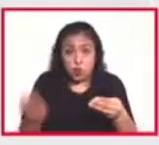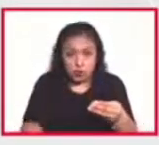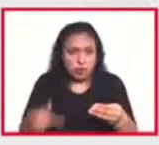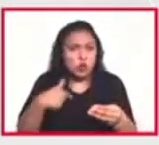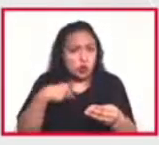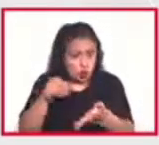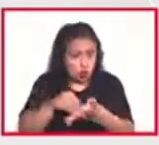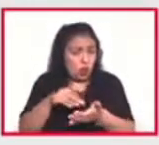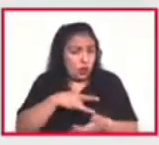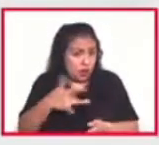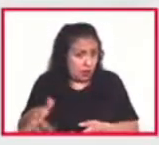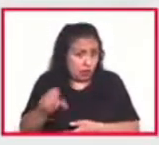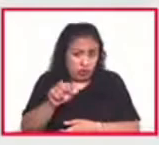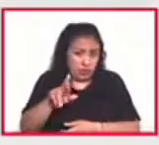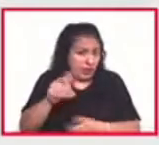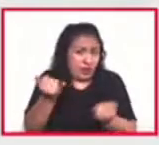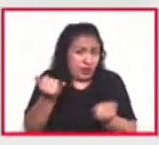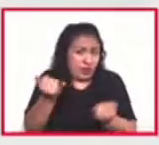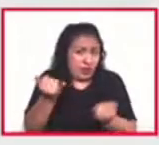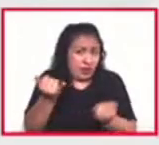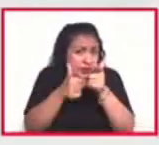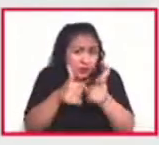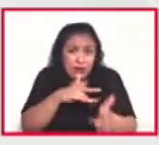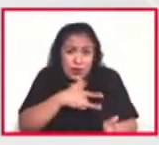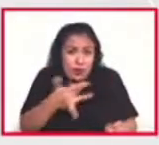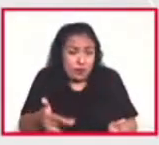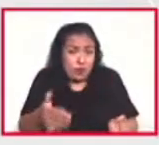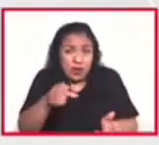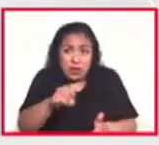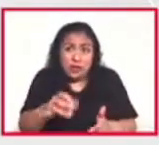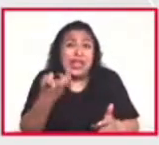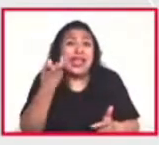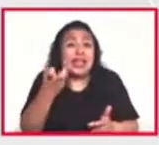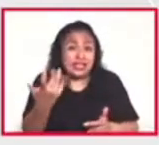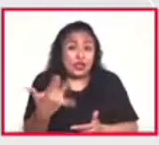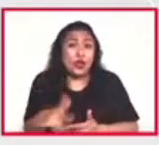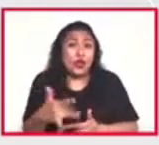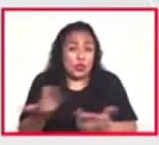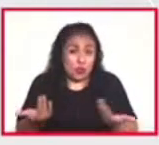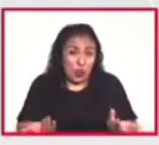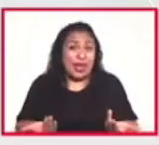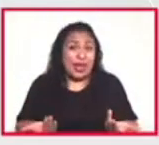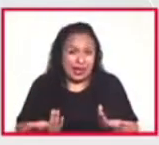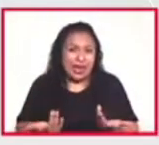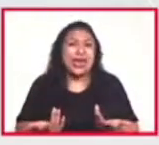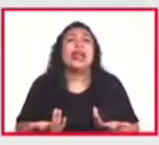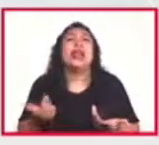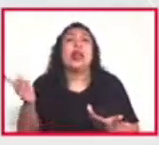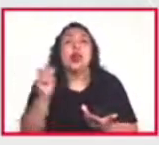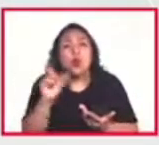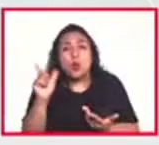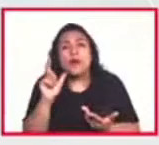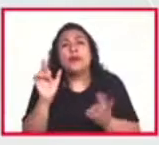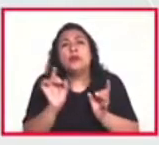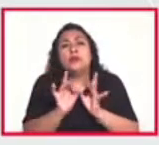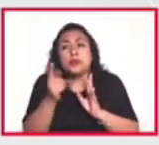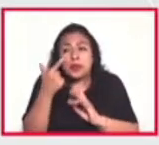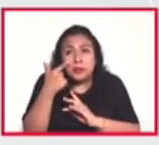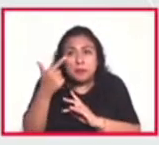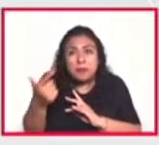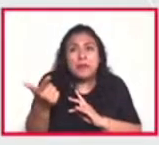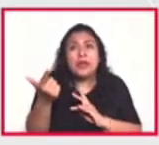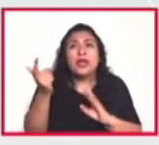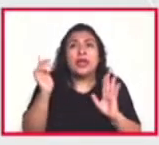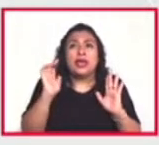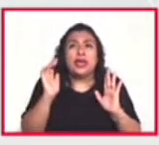Sara, igual que está siempre. Eso es lo doloroso. Hombre, si a mí, en el momento, cuando la frase